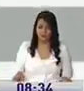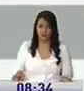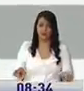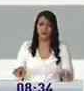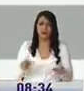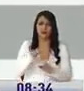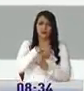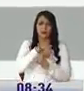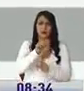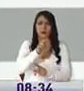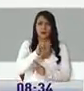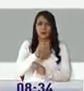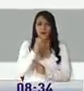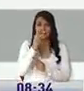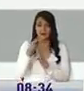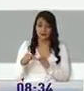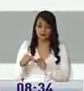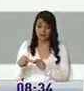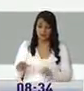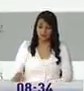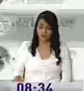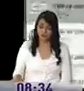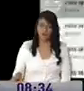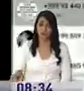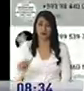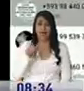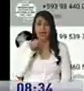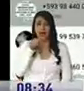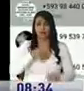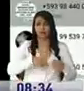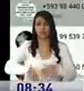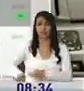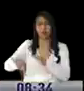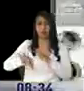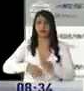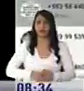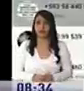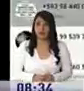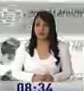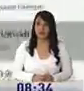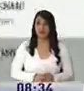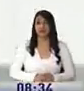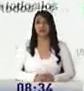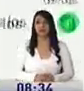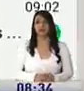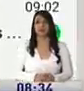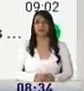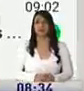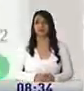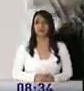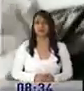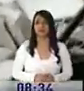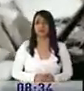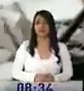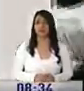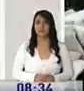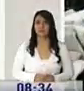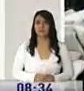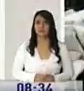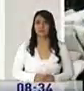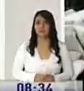validaron 3 metros de Vereda y lo demás de agua lo votaron en serio terrible claro ahí está votaron el